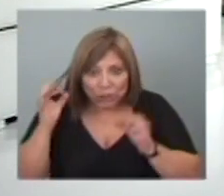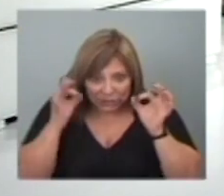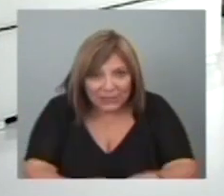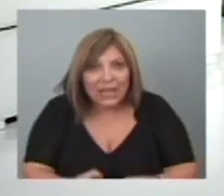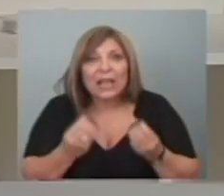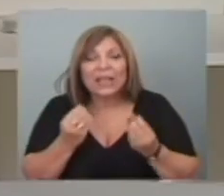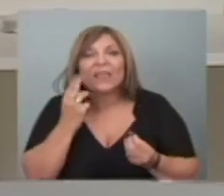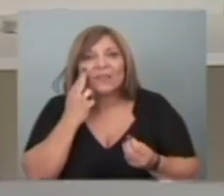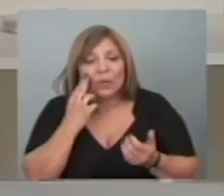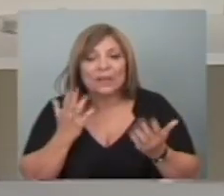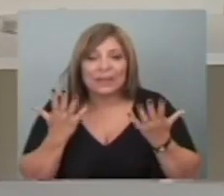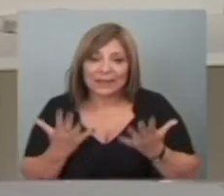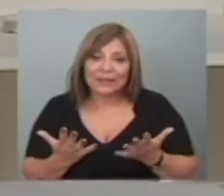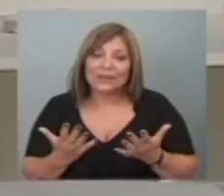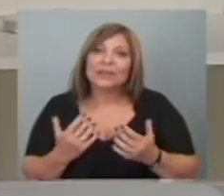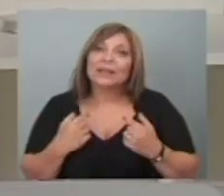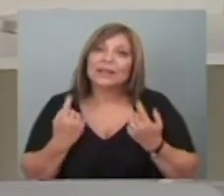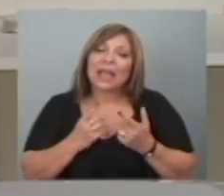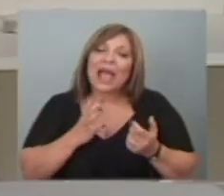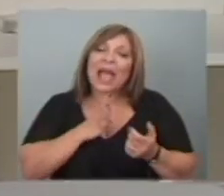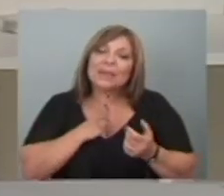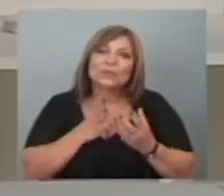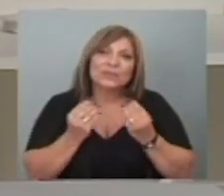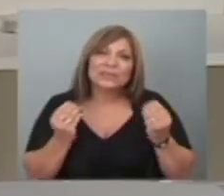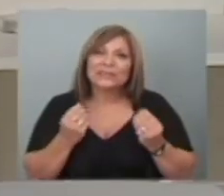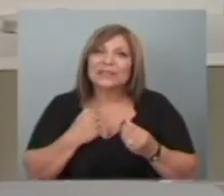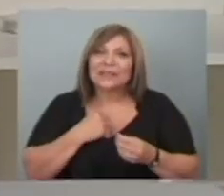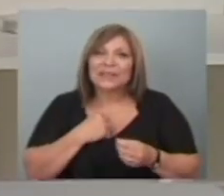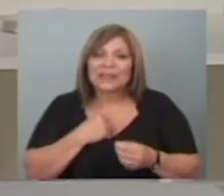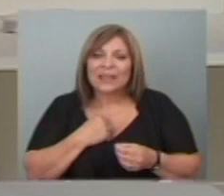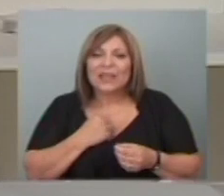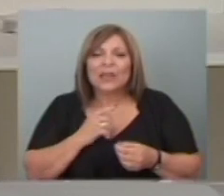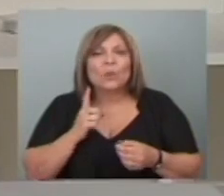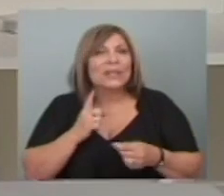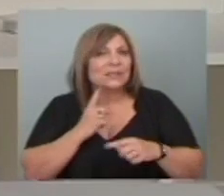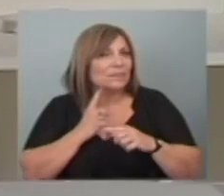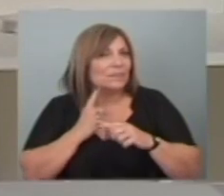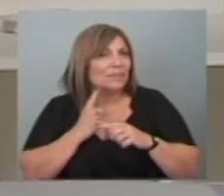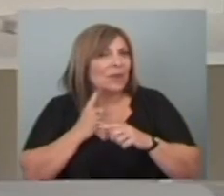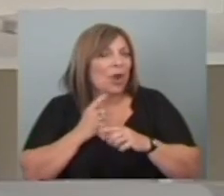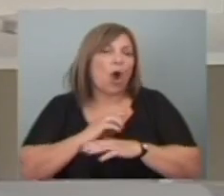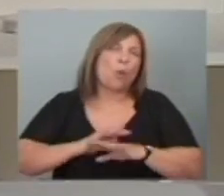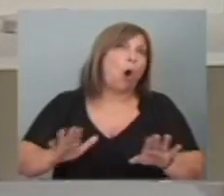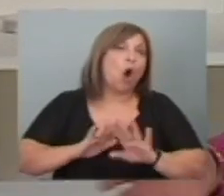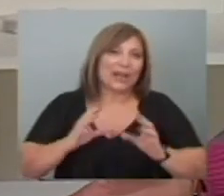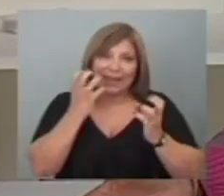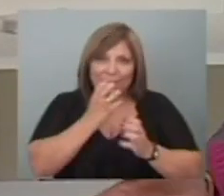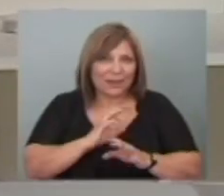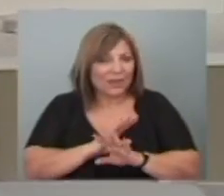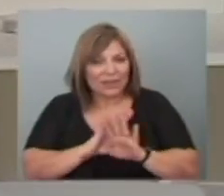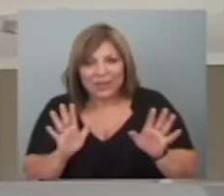nosotros encontramos que hay mucha gente, nuestra visión no es pesimista. Hay mucha gente que ni siquiera se